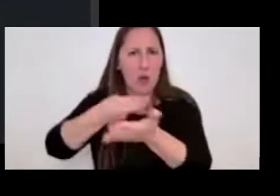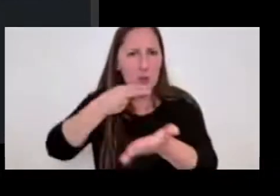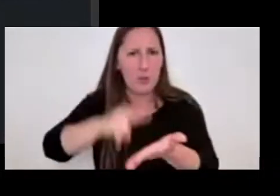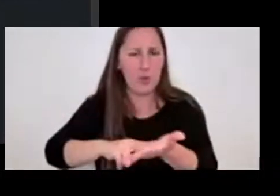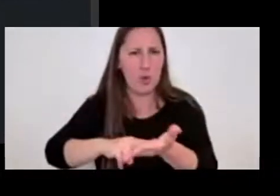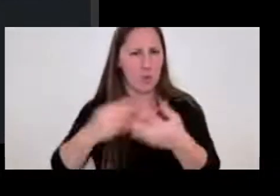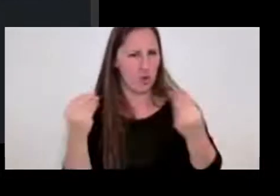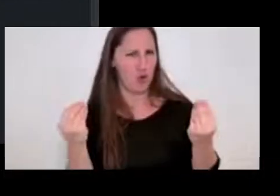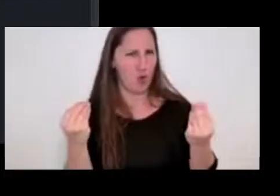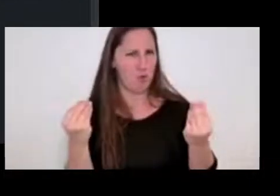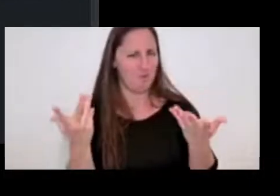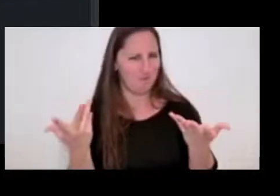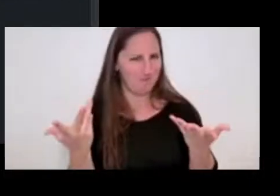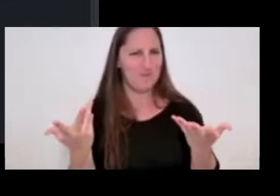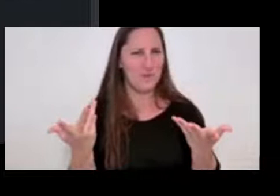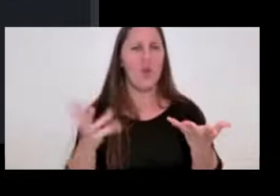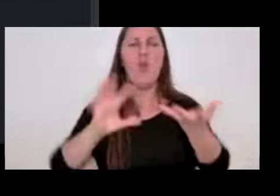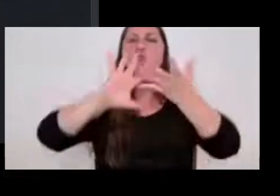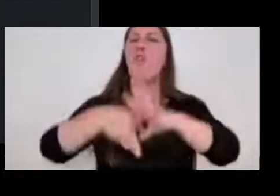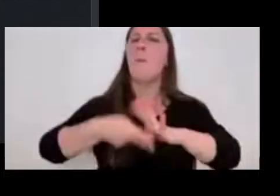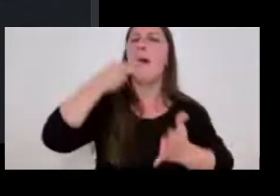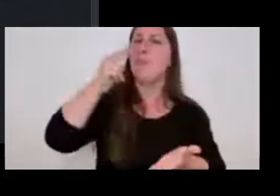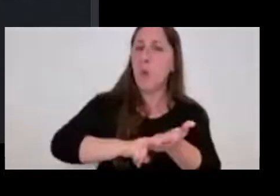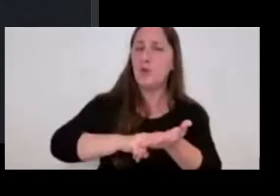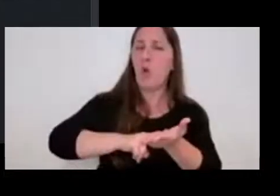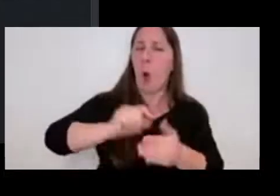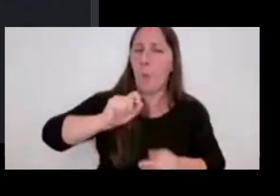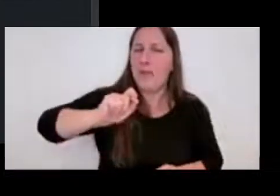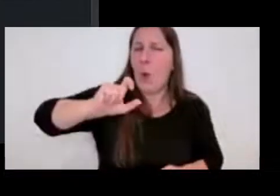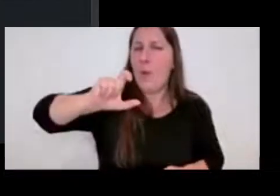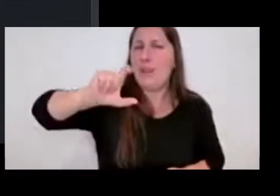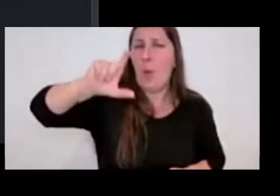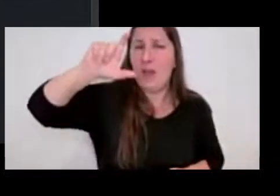son esquemas de aumentos impositivos que